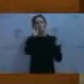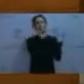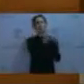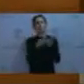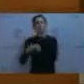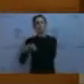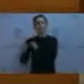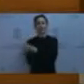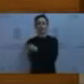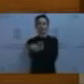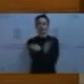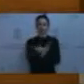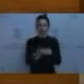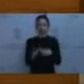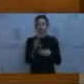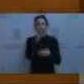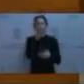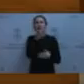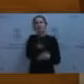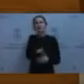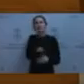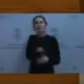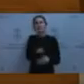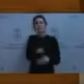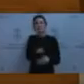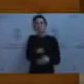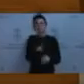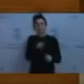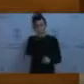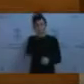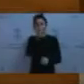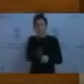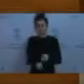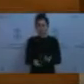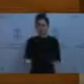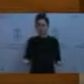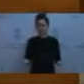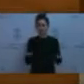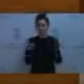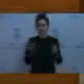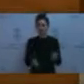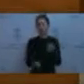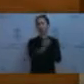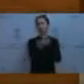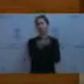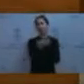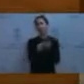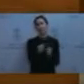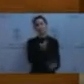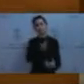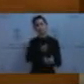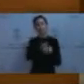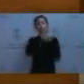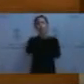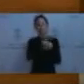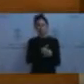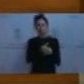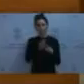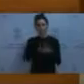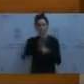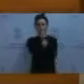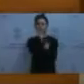parlamentarios, también el grupo parlamentario socialista, mantiene con respecto a los presupuestos